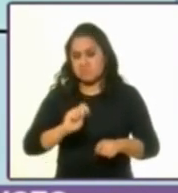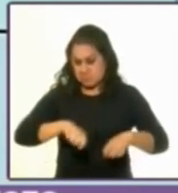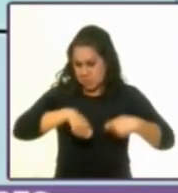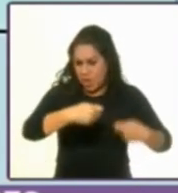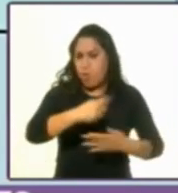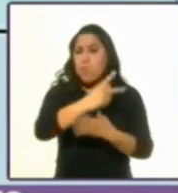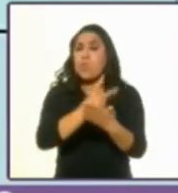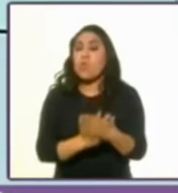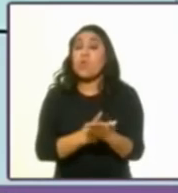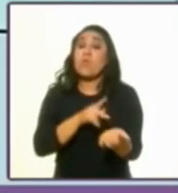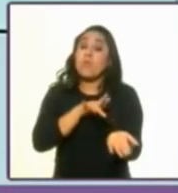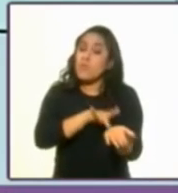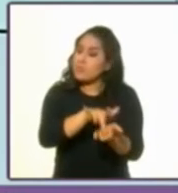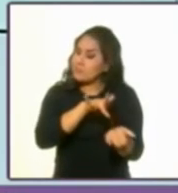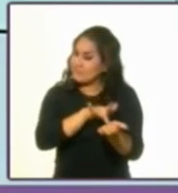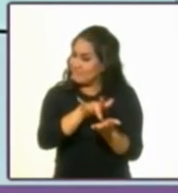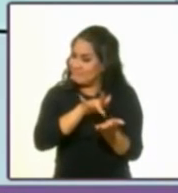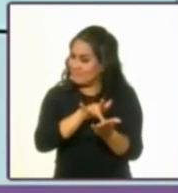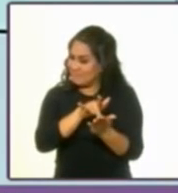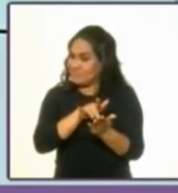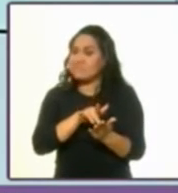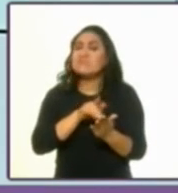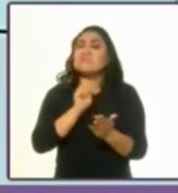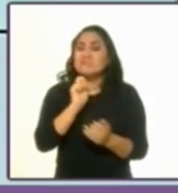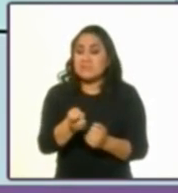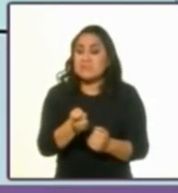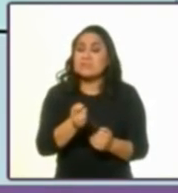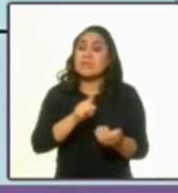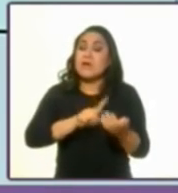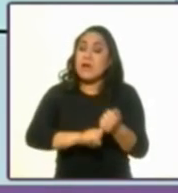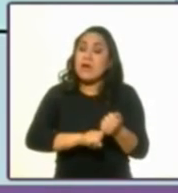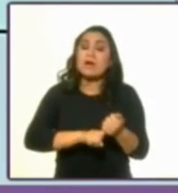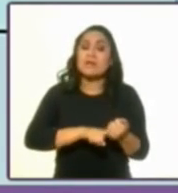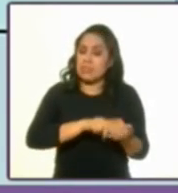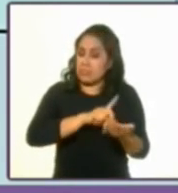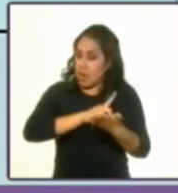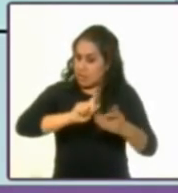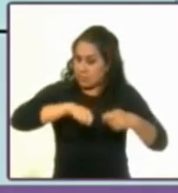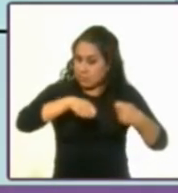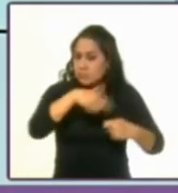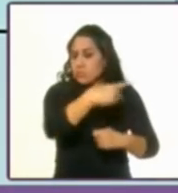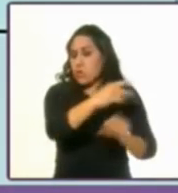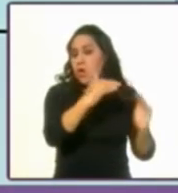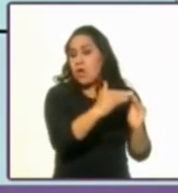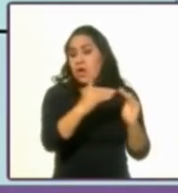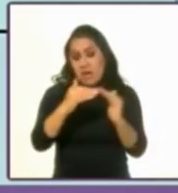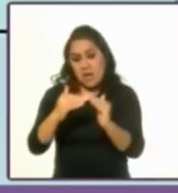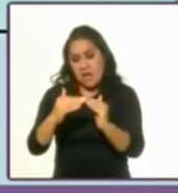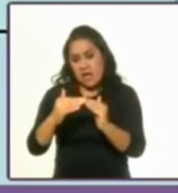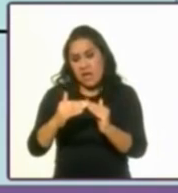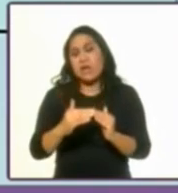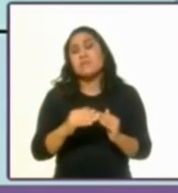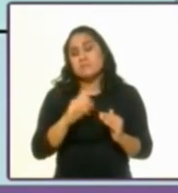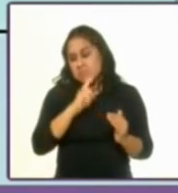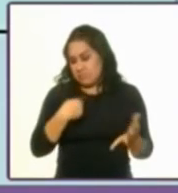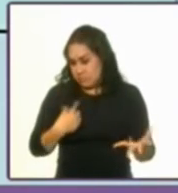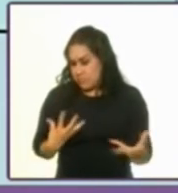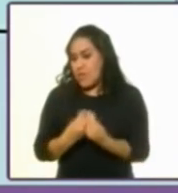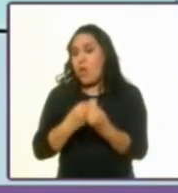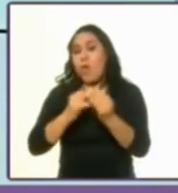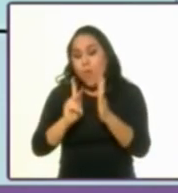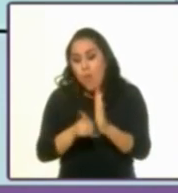de apoyo directo basado en el derecho a la vivienda de tal manera que podamos hacer juntos la